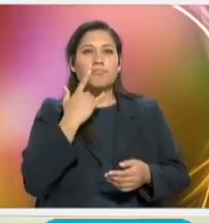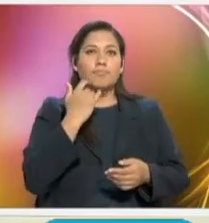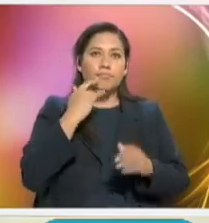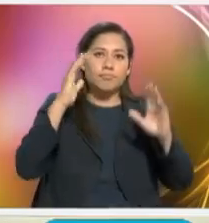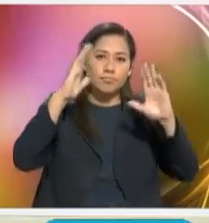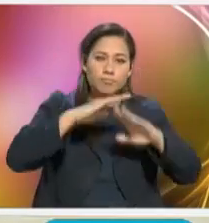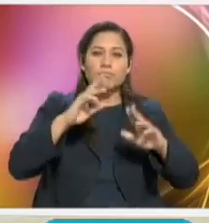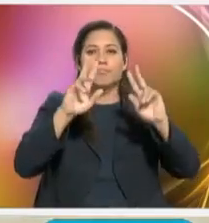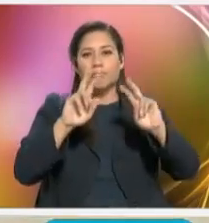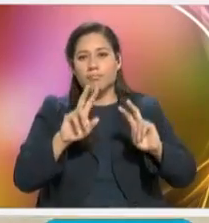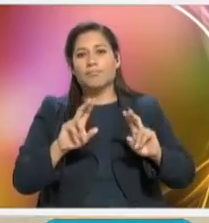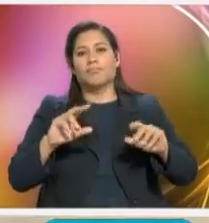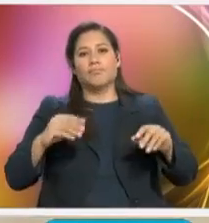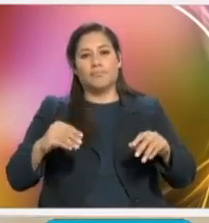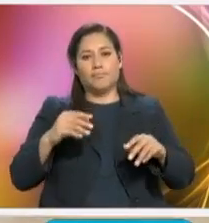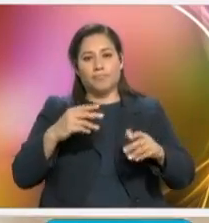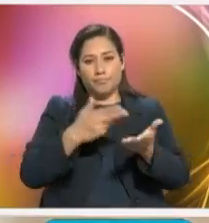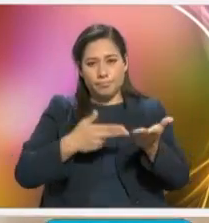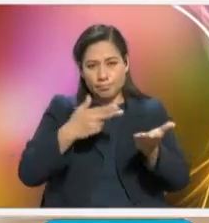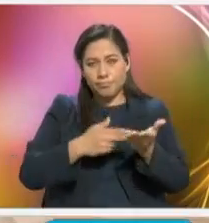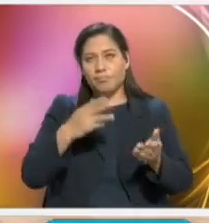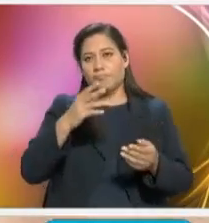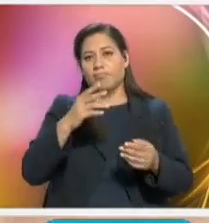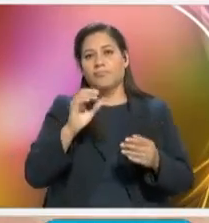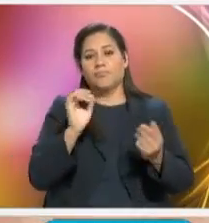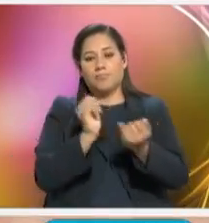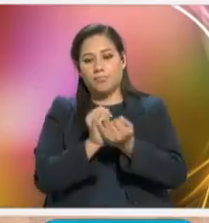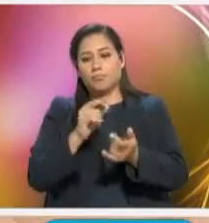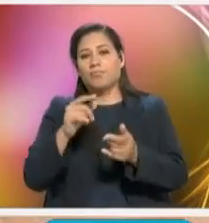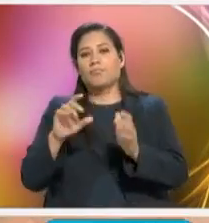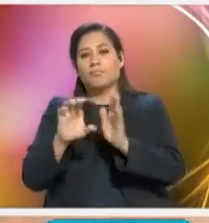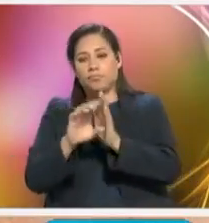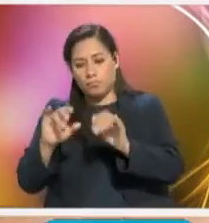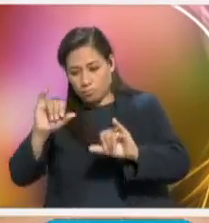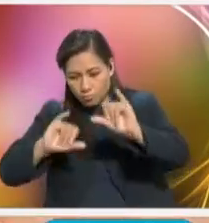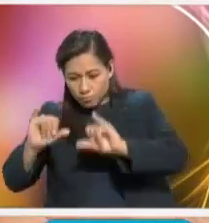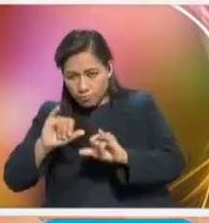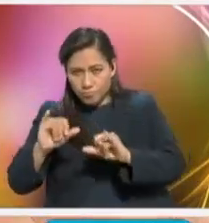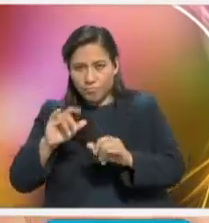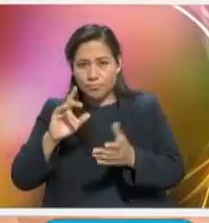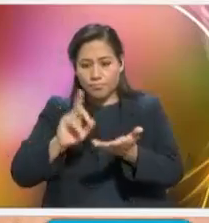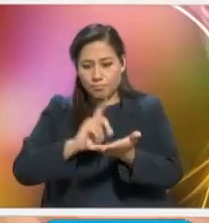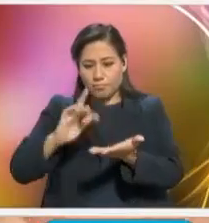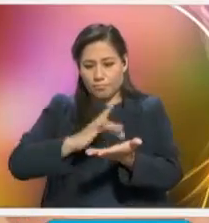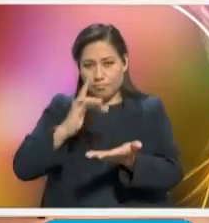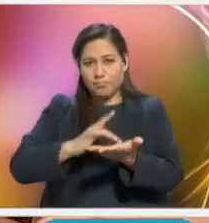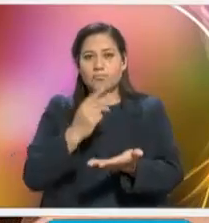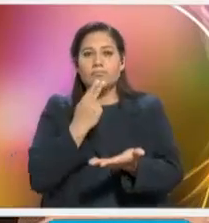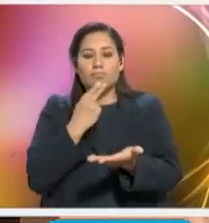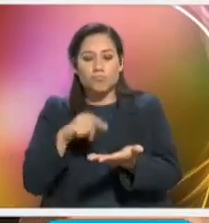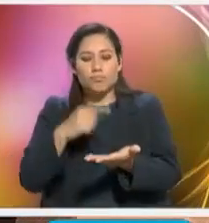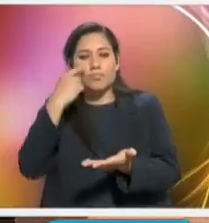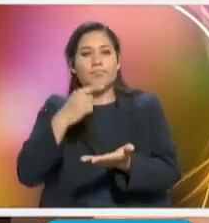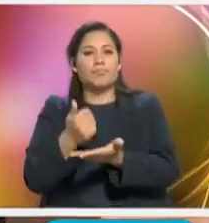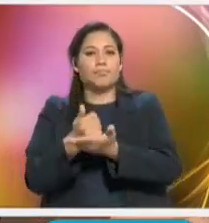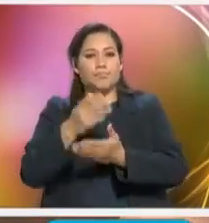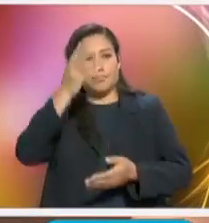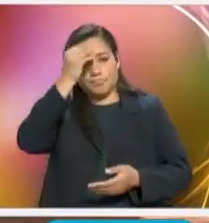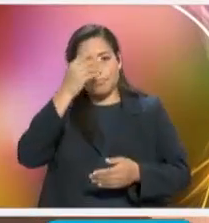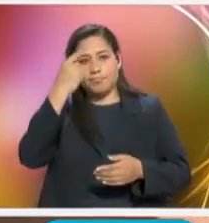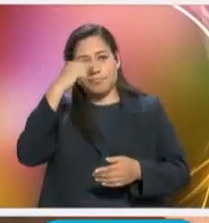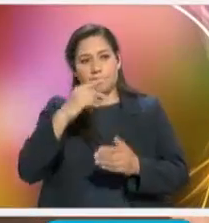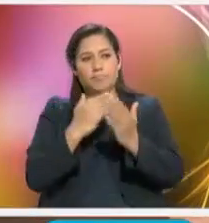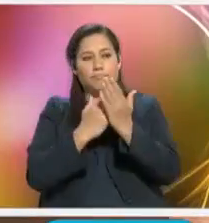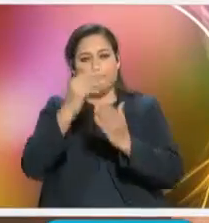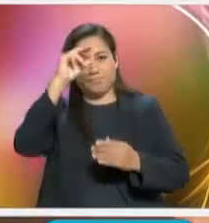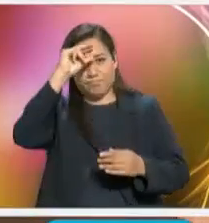talleres, etcétera, y el Laboratorio de Ciudadanía Digital, que es un espacio más enfocado a usar la tecnología como una herramienta para generar